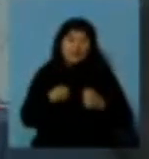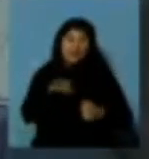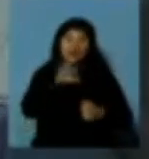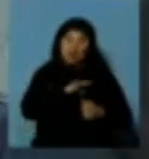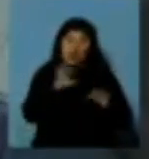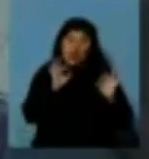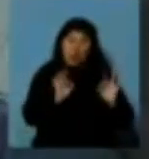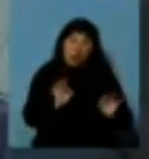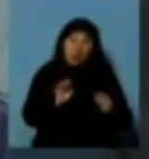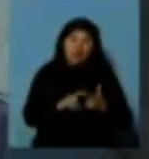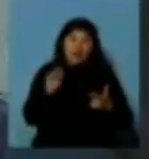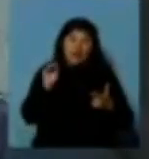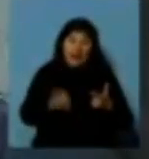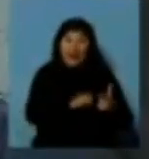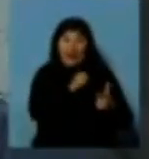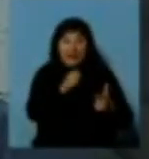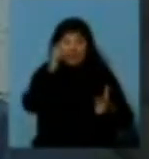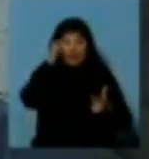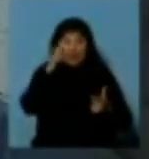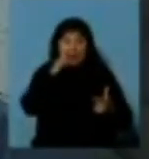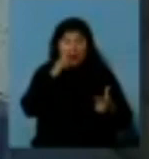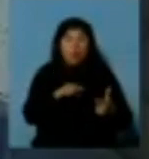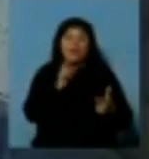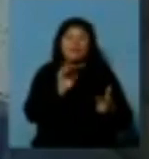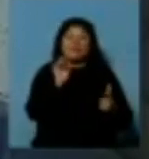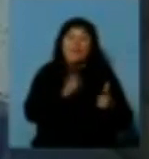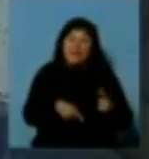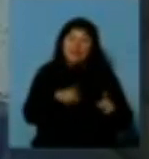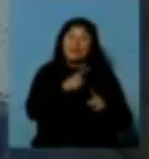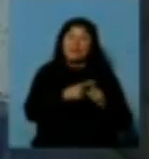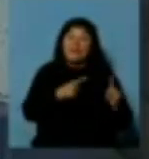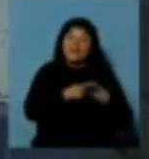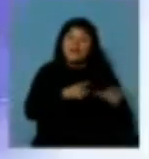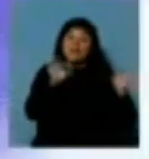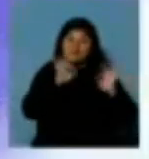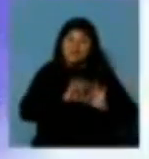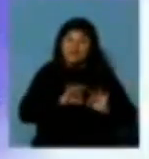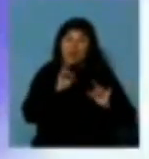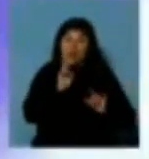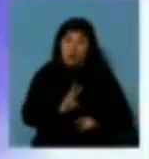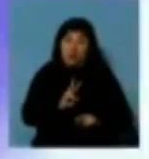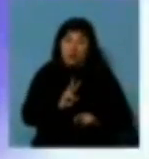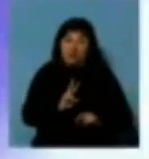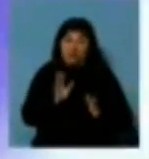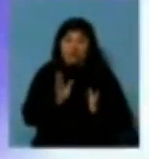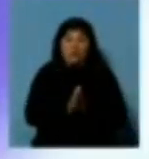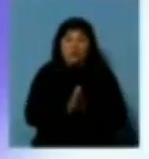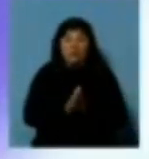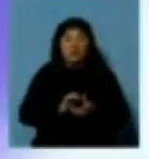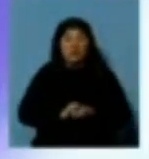como corresponde hasta el 10 va a ser con sueldo y aguinaldo incorporado. Gracias, Jorge, por todo el informe.